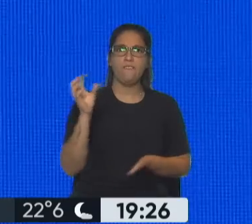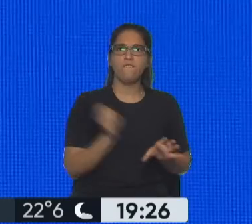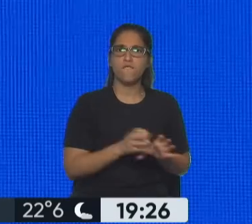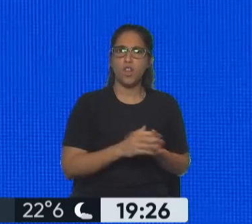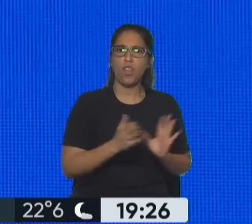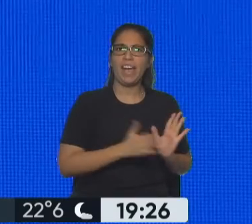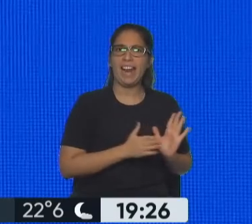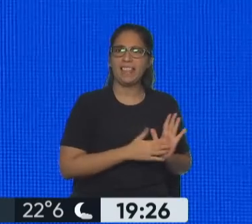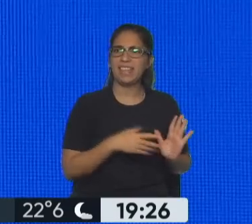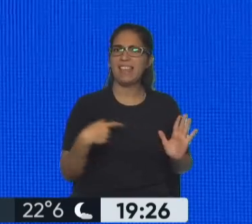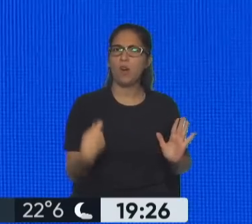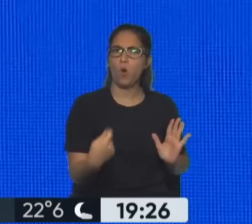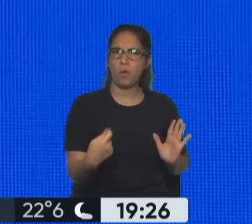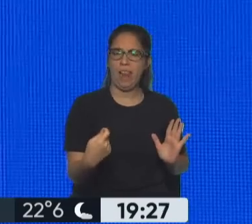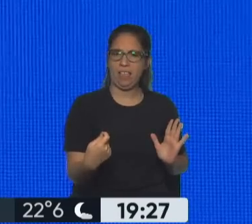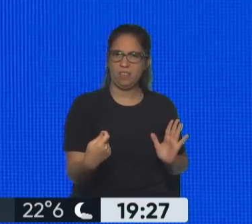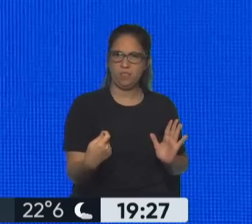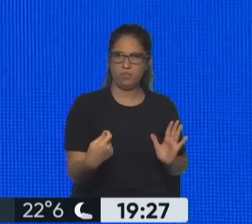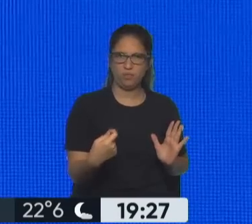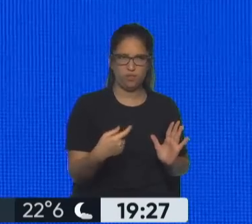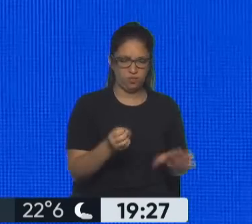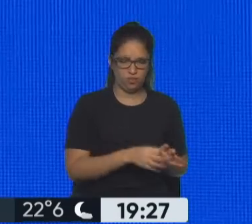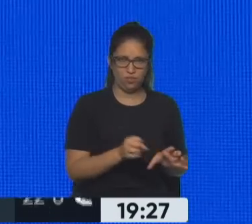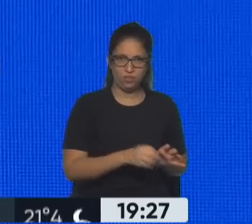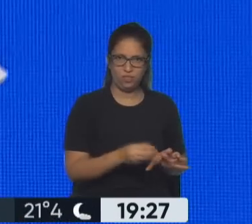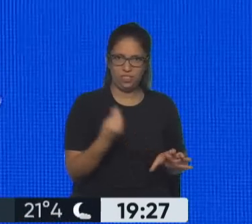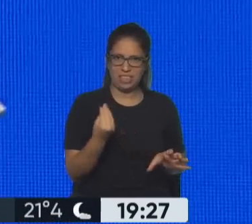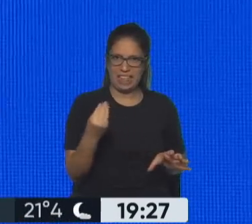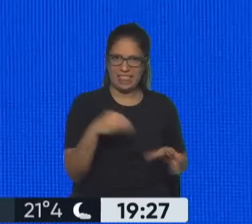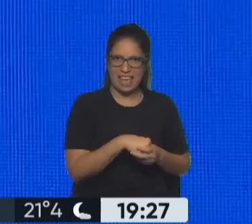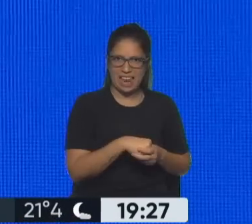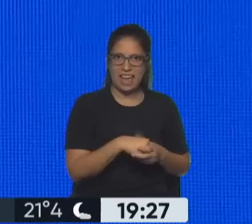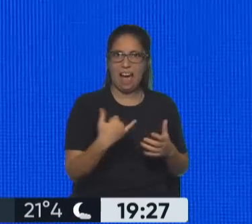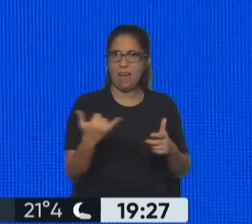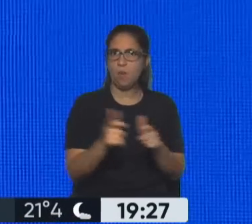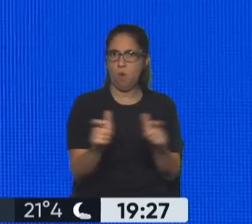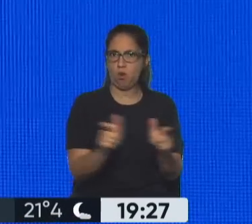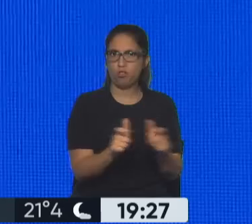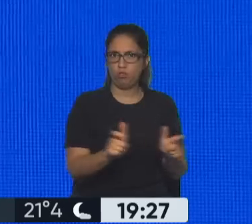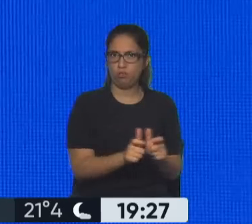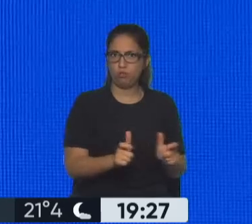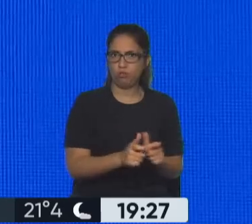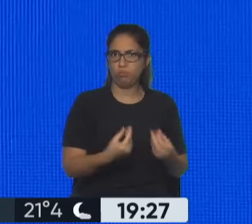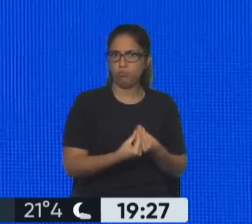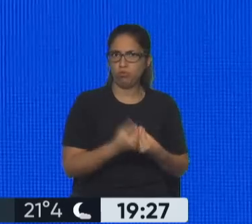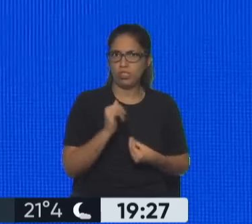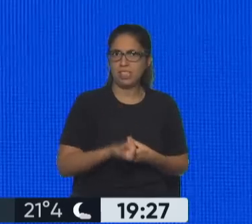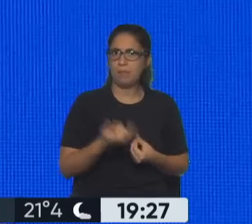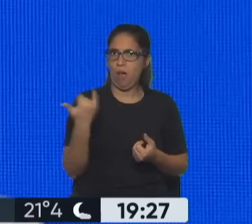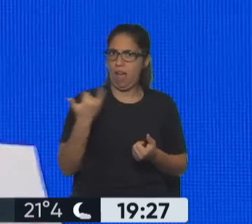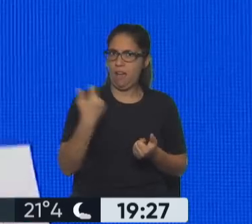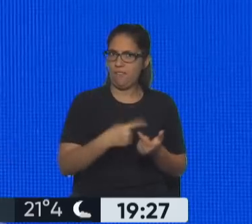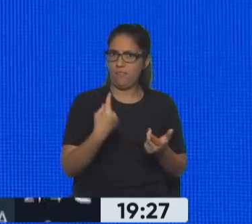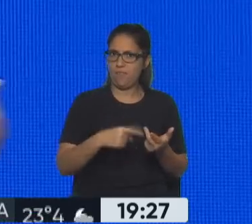los jubilados? ¿Qué tiene ese fondo de garantía de los jubilados? Bueno, tiene muchos bonos, pero tiene otras